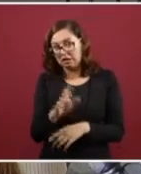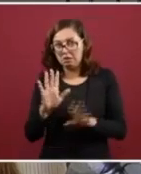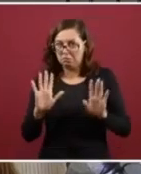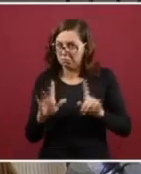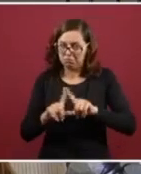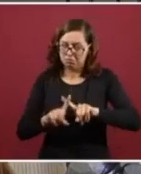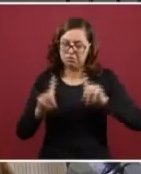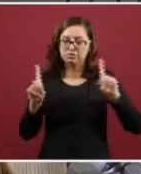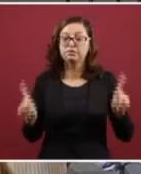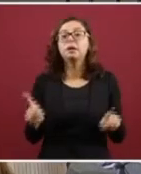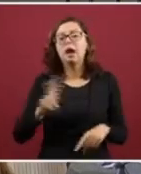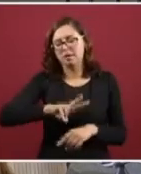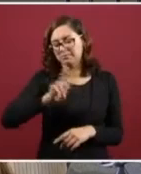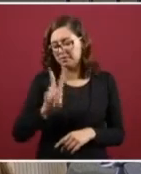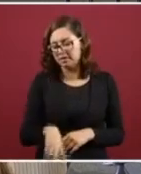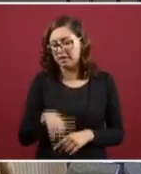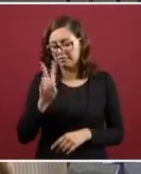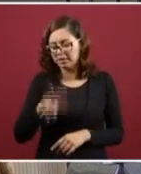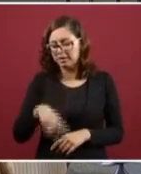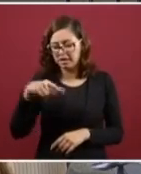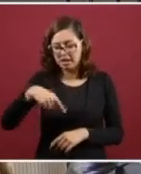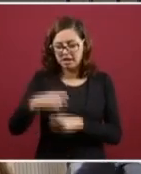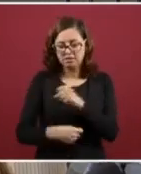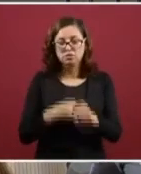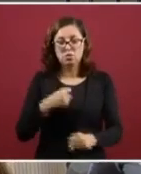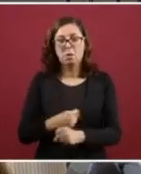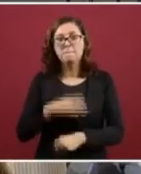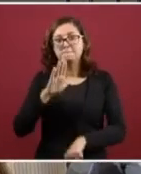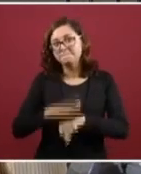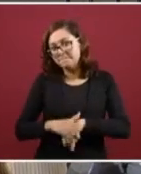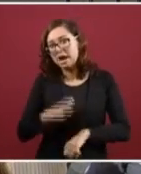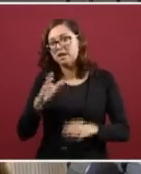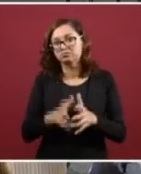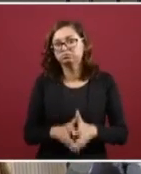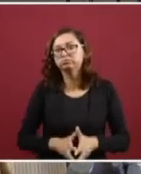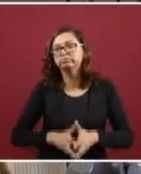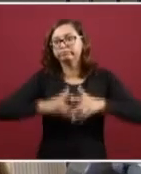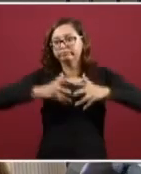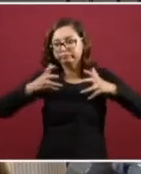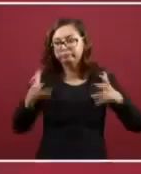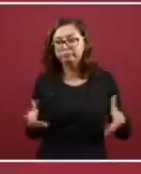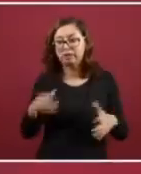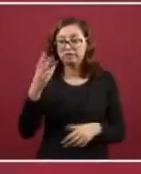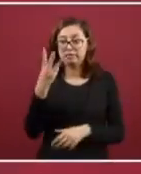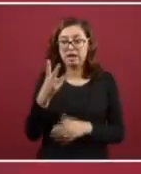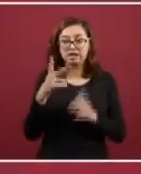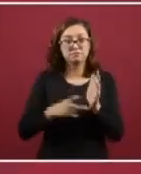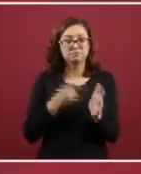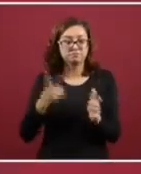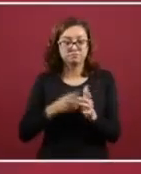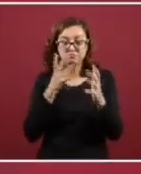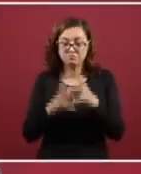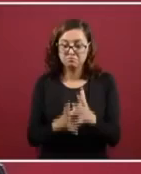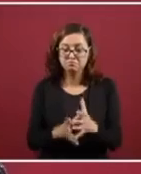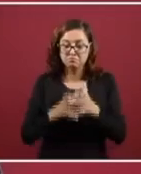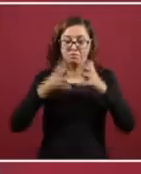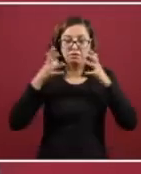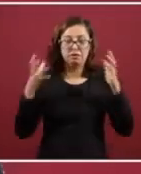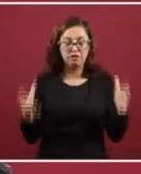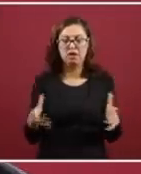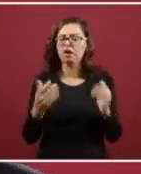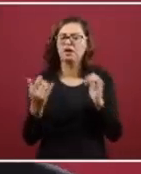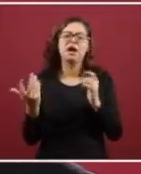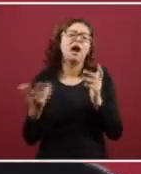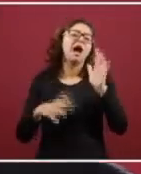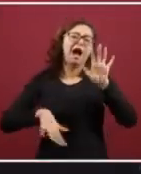2019 tenemos tres veces más dengue. Sí es cierto. Este es un fenómeno que ha ocurrido en varios otros años.